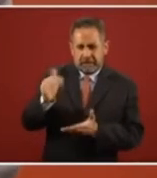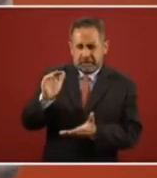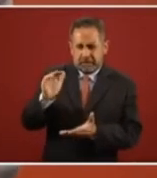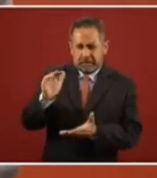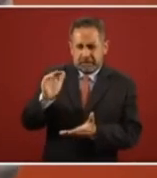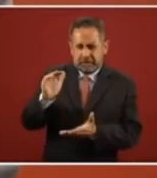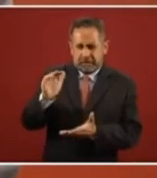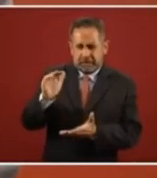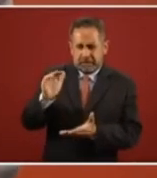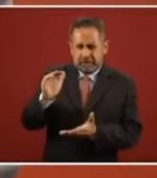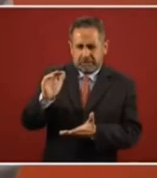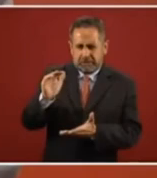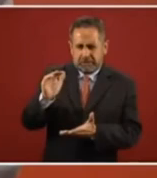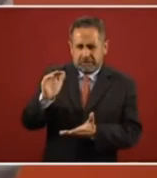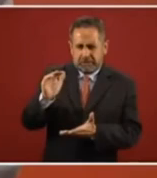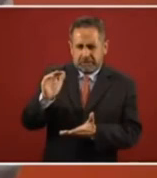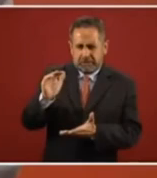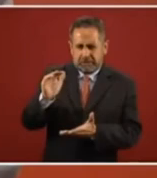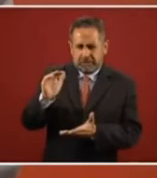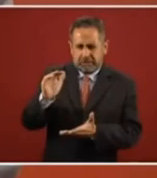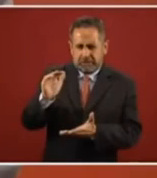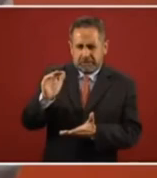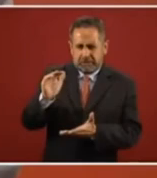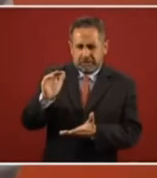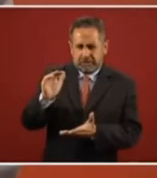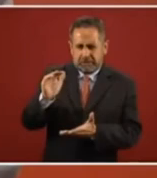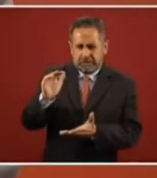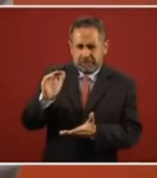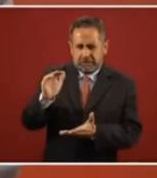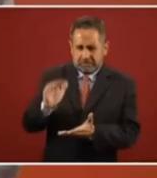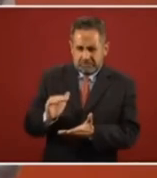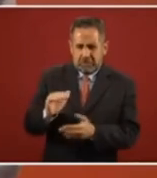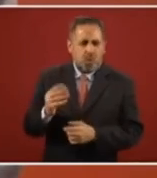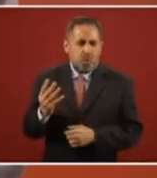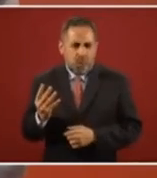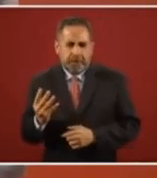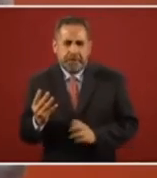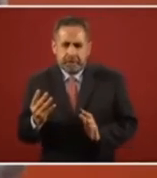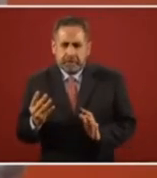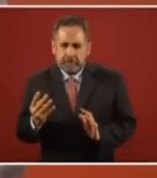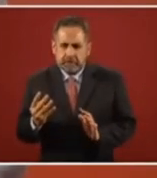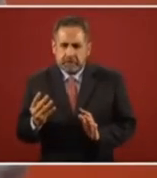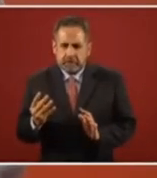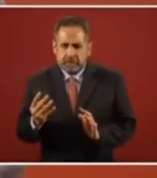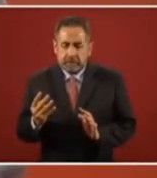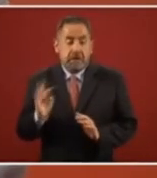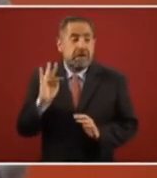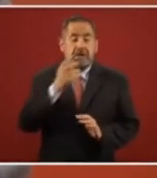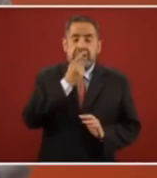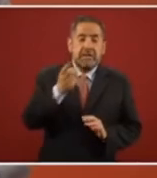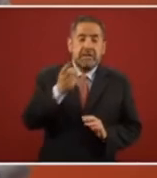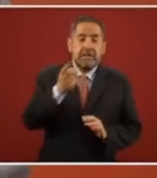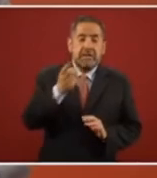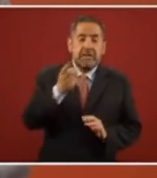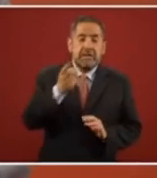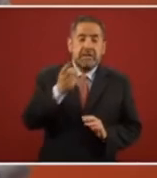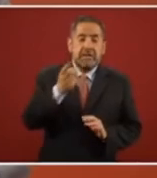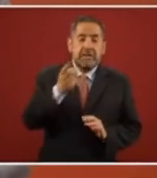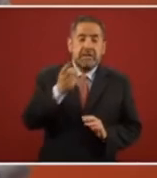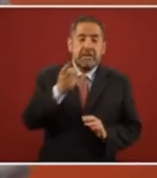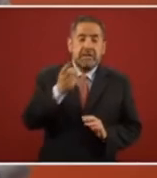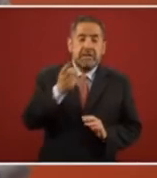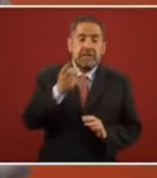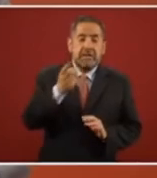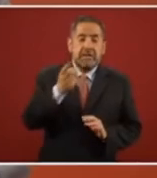cuatro en guardia tranquila para expresión hueca grabado por presentó dicen algunos que es imposible entonces